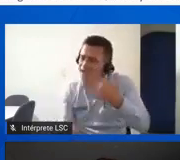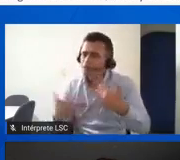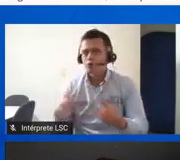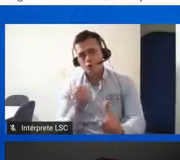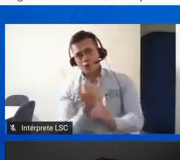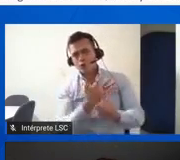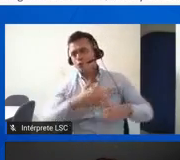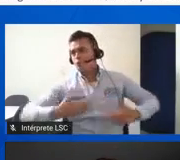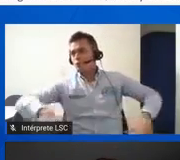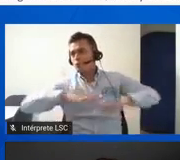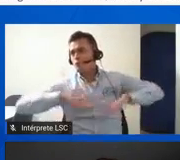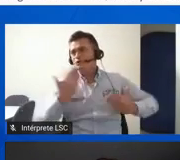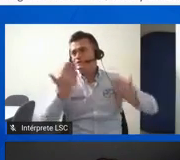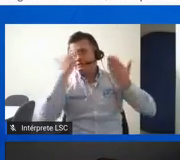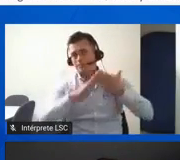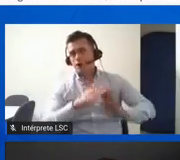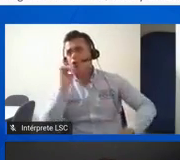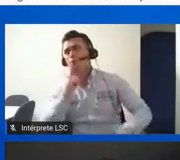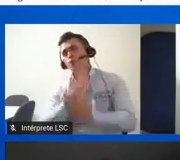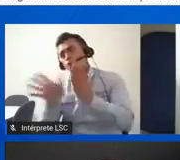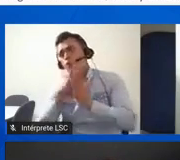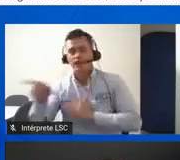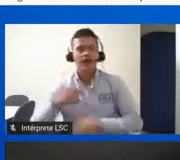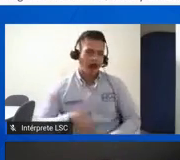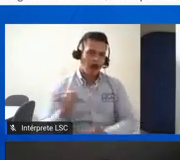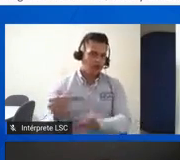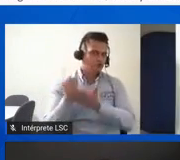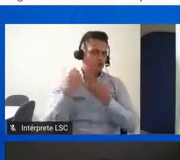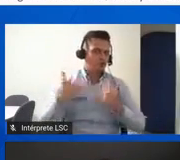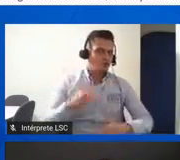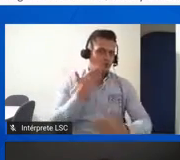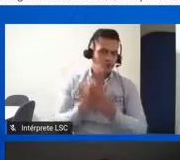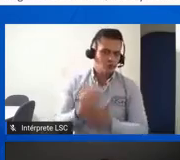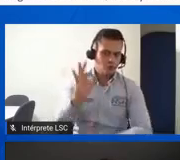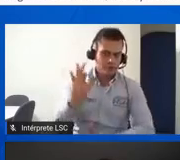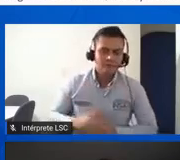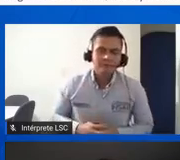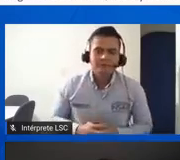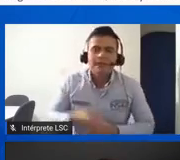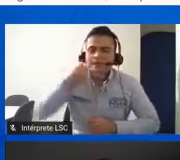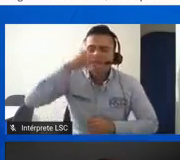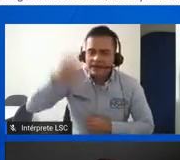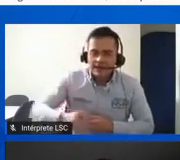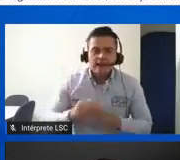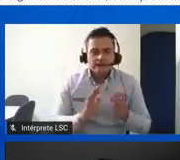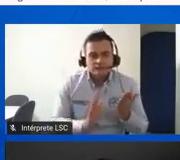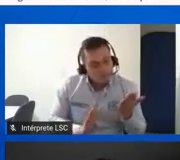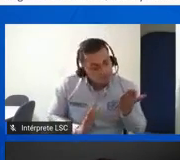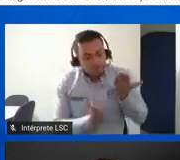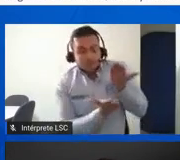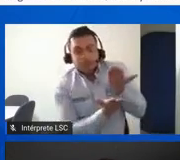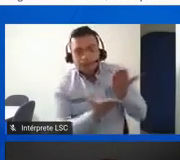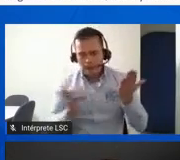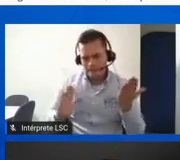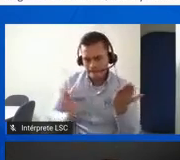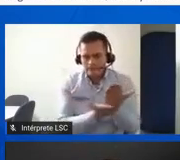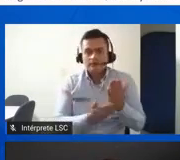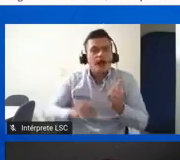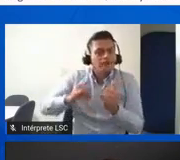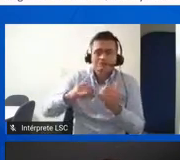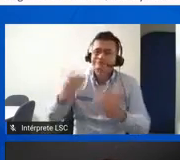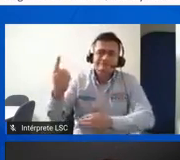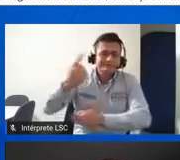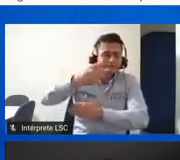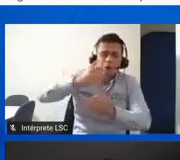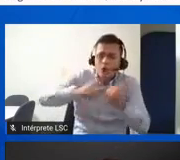la importancia, pues también nos ayudó. Y la realidad es que lo pusieron en el último día, lo pusieron